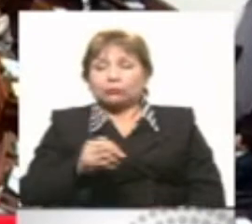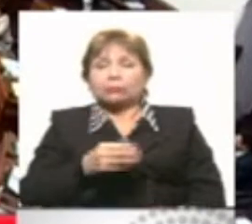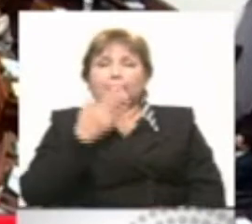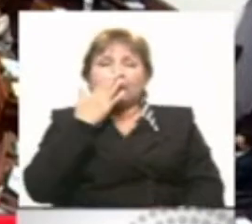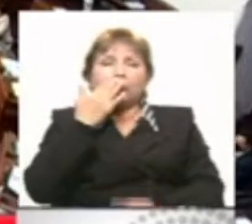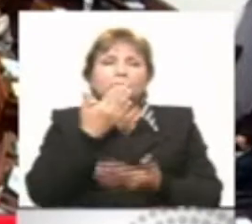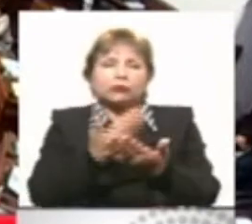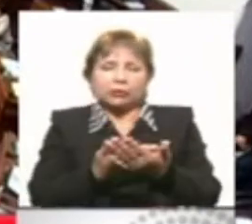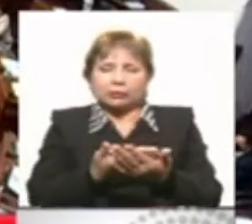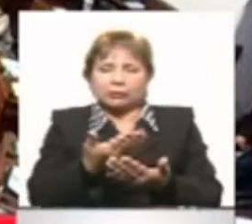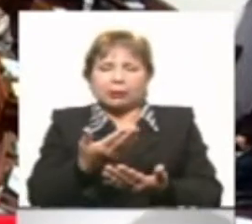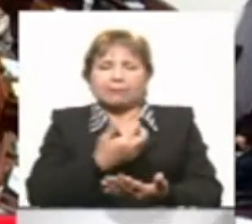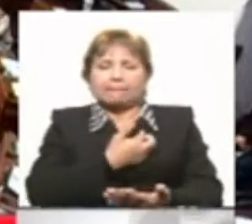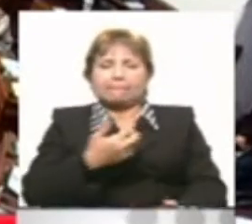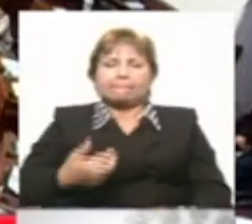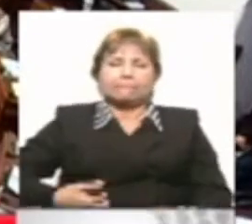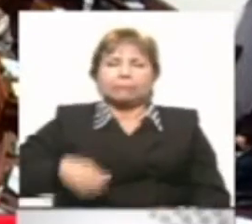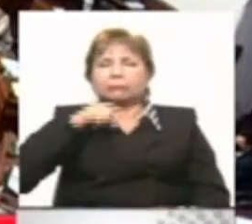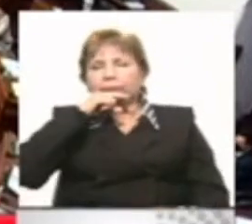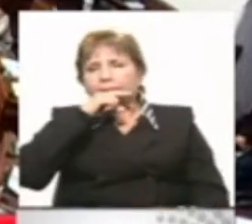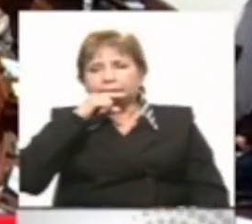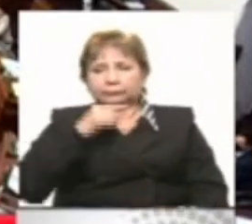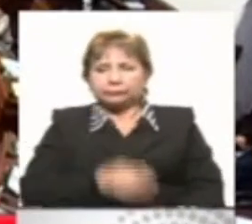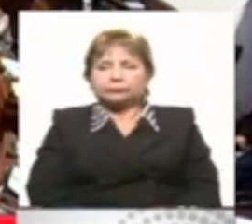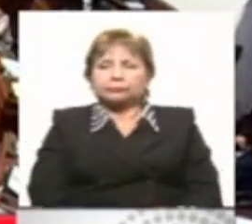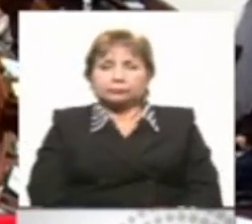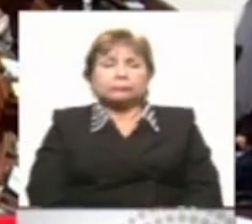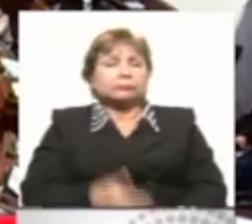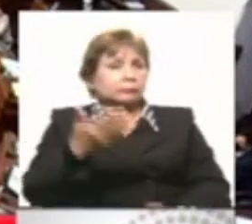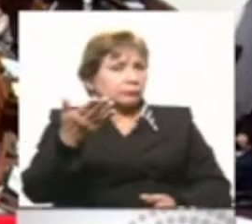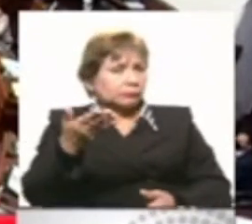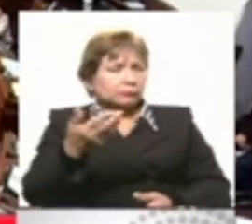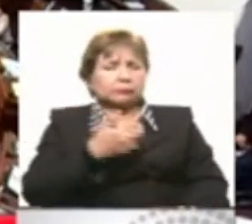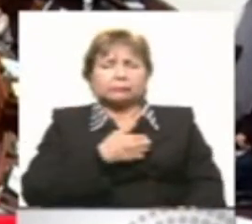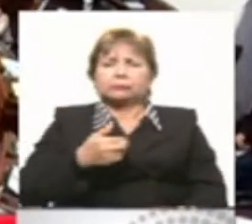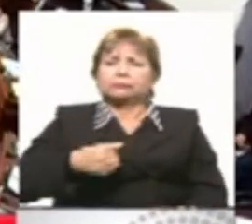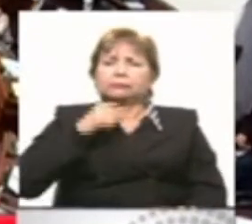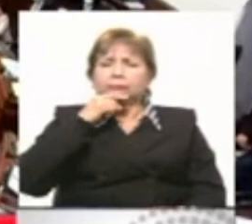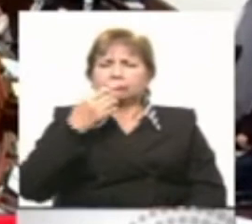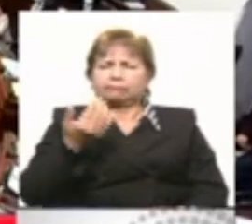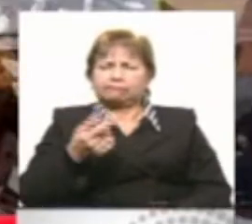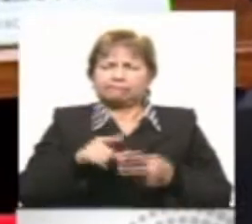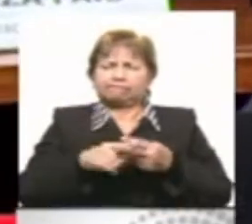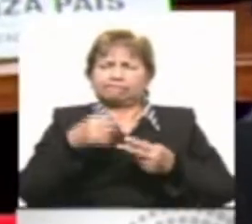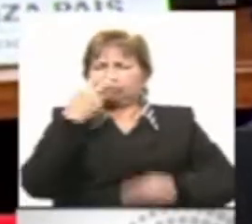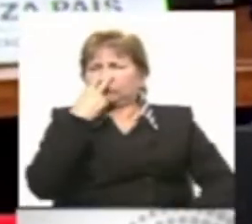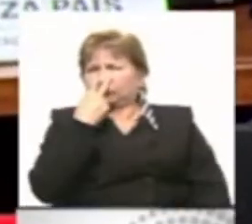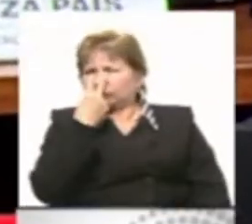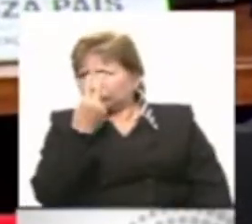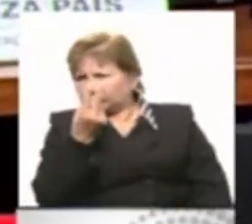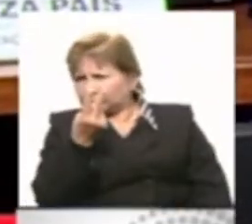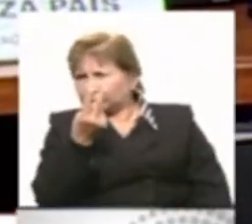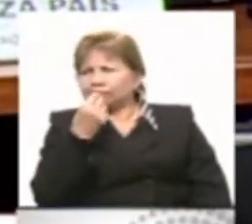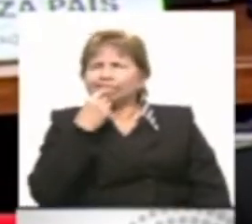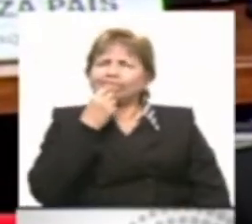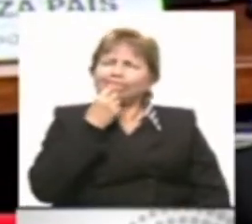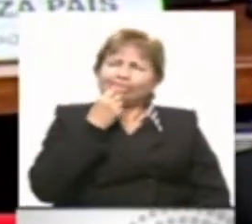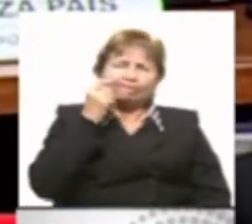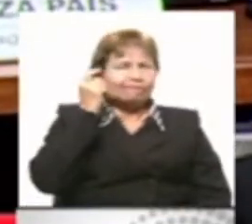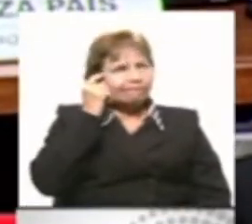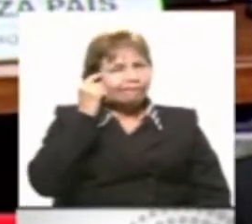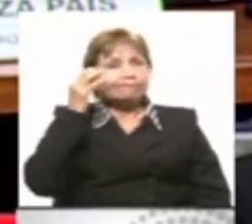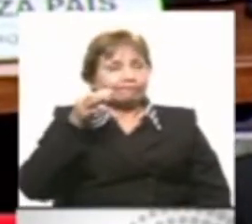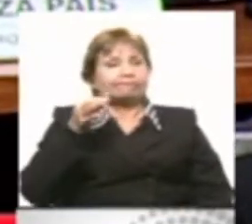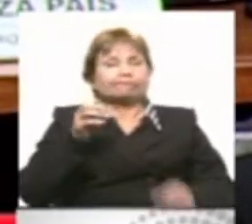Muchas gracias. Muchas gracias, presidenta. Presidenta, a partir de lo que hemos visto, nos debe quedar muy